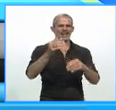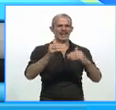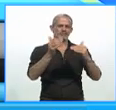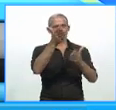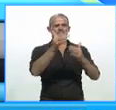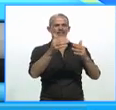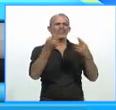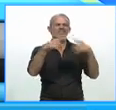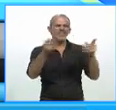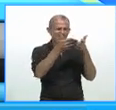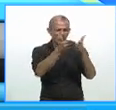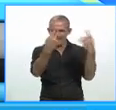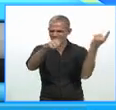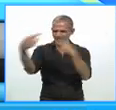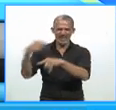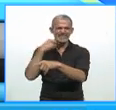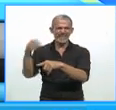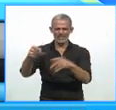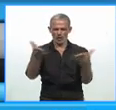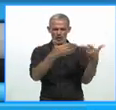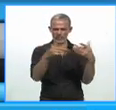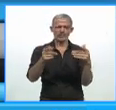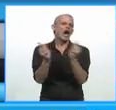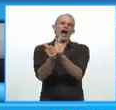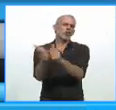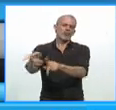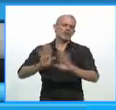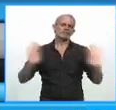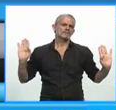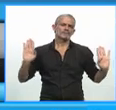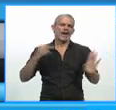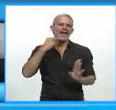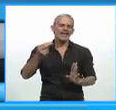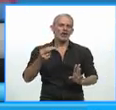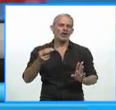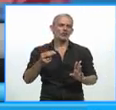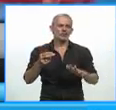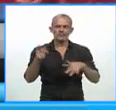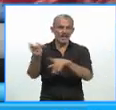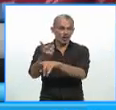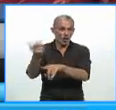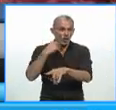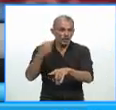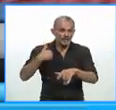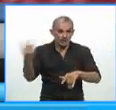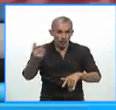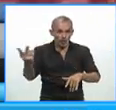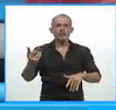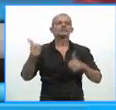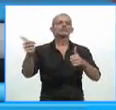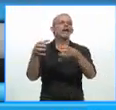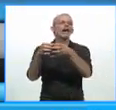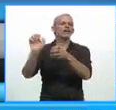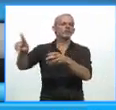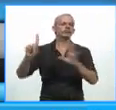son diferentes embarcaciones? No, acompañarlos. La verdad que Iago y Klaus están haciendo con el equipo de